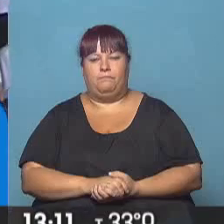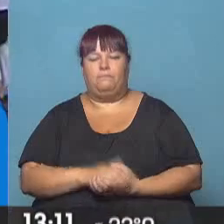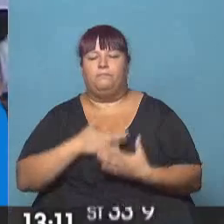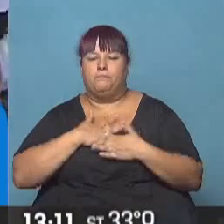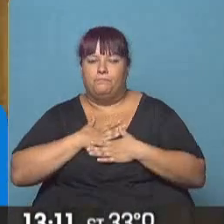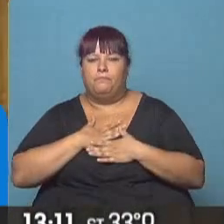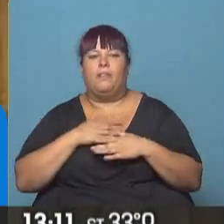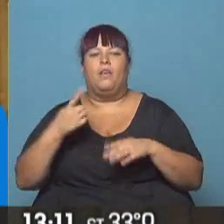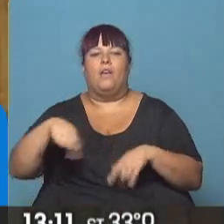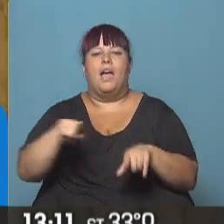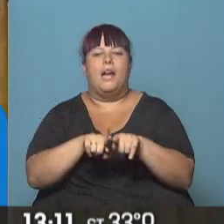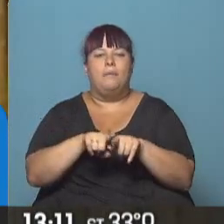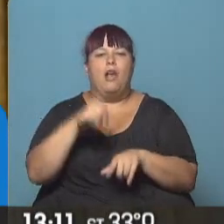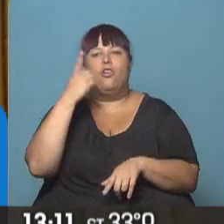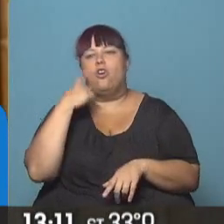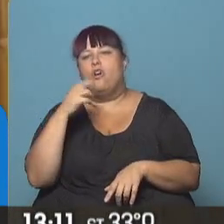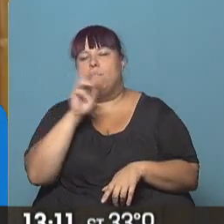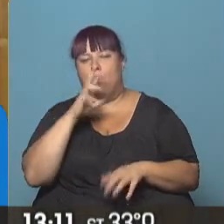queridos hermanos y hermanas,